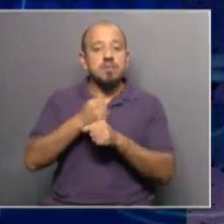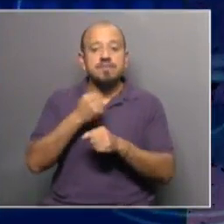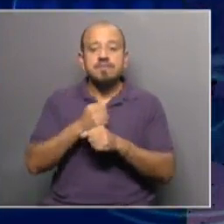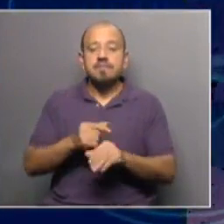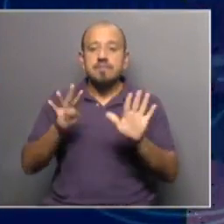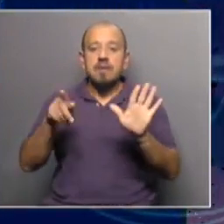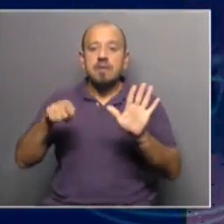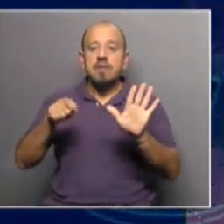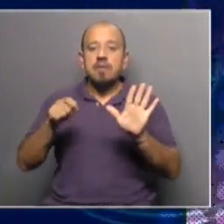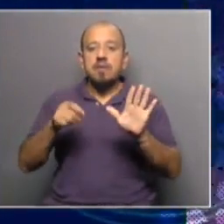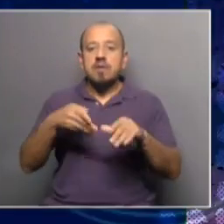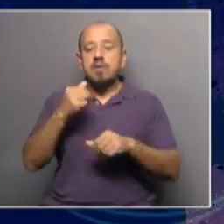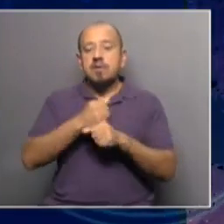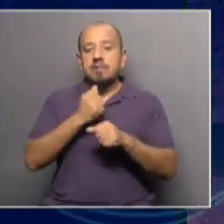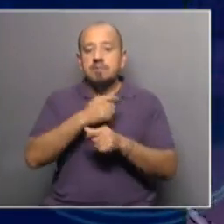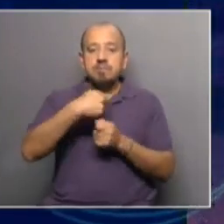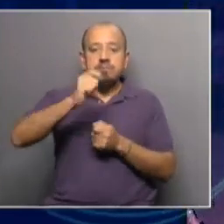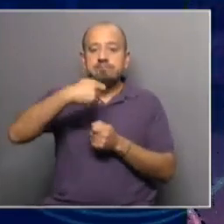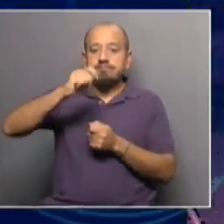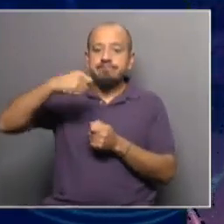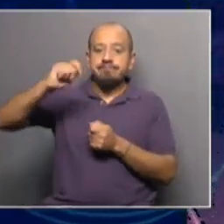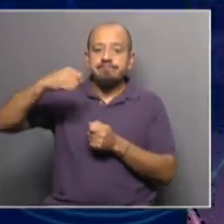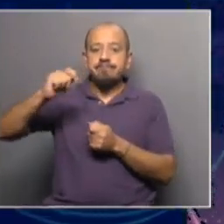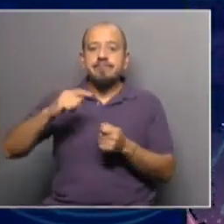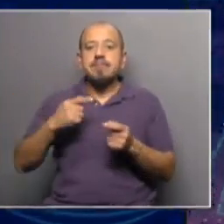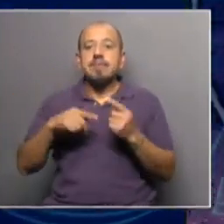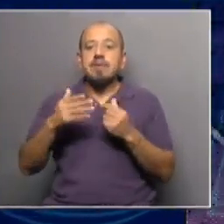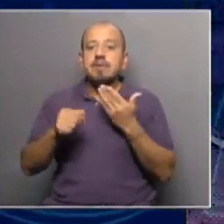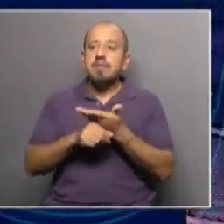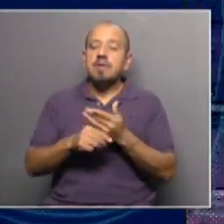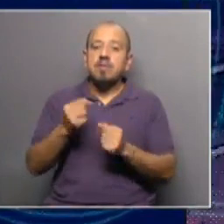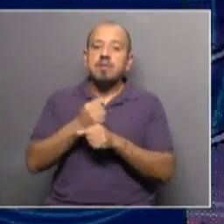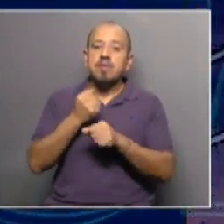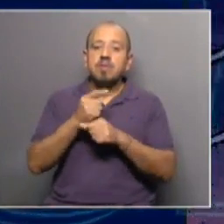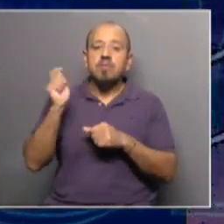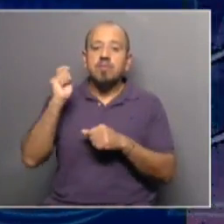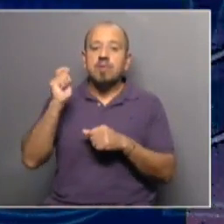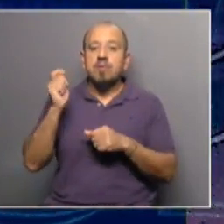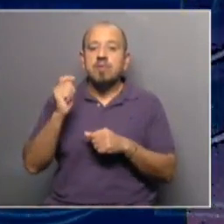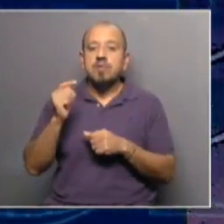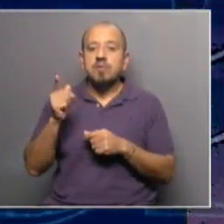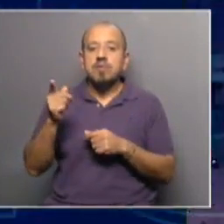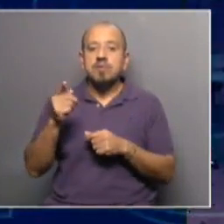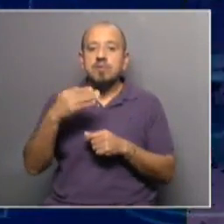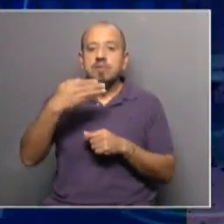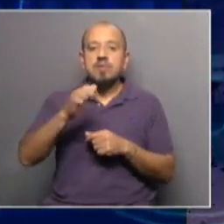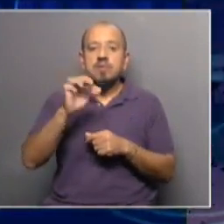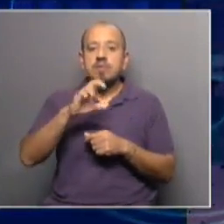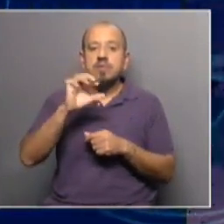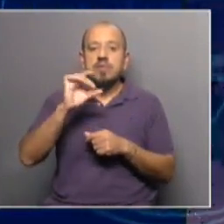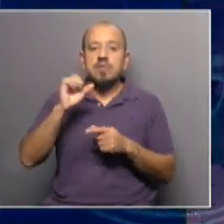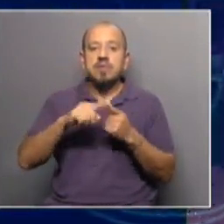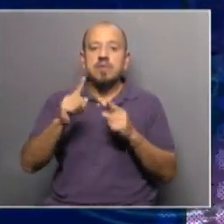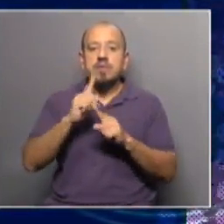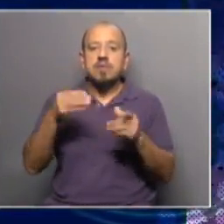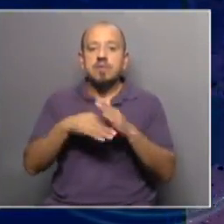los 9 meses de la huelga se fue a trabajar de albañil. Y él pide que le den un empleo público y va a llegar a ser el presidente y él lo recibe en la casa y no lo